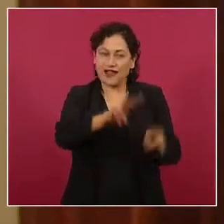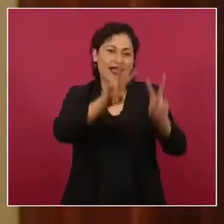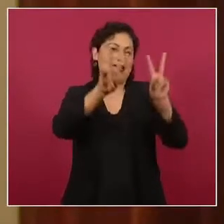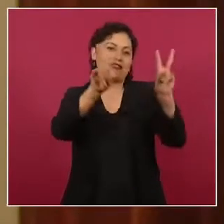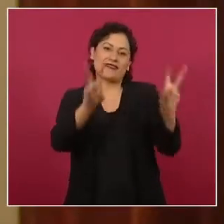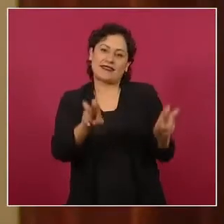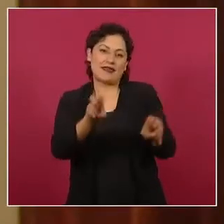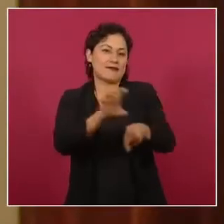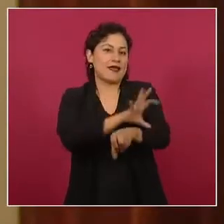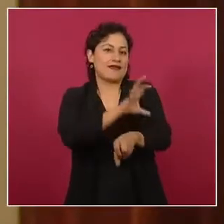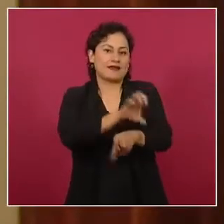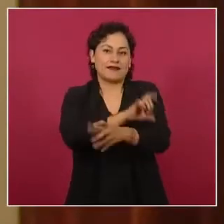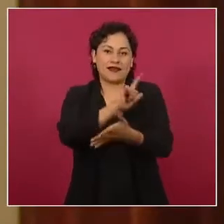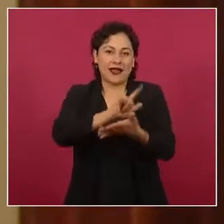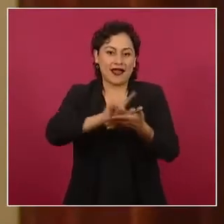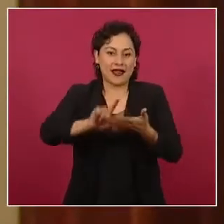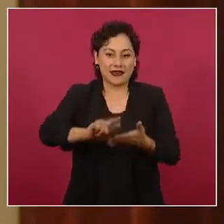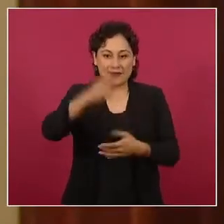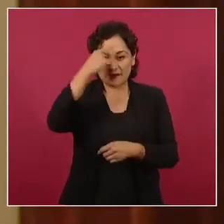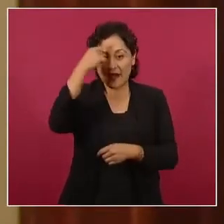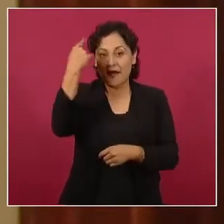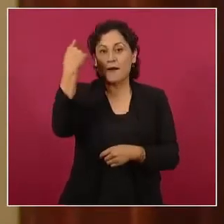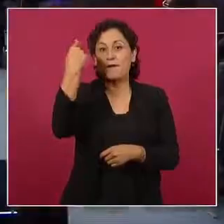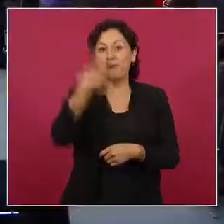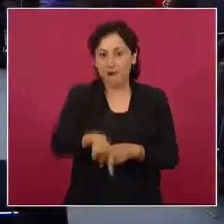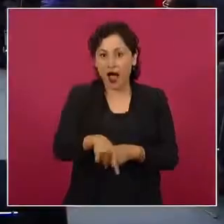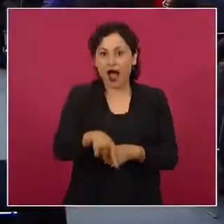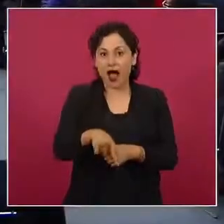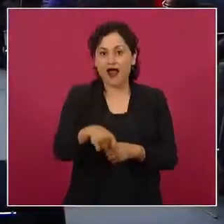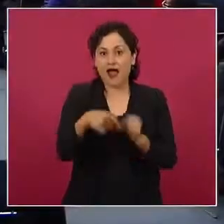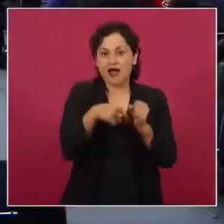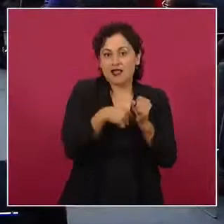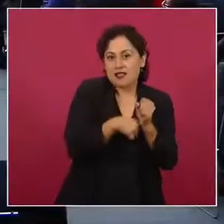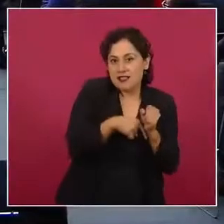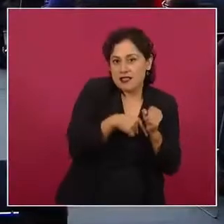limpias para hacer negocios sucios.